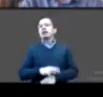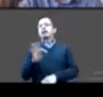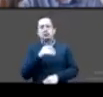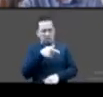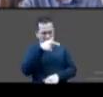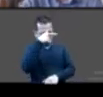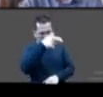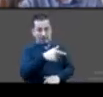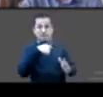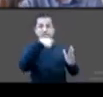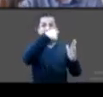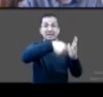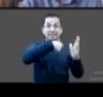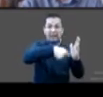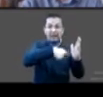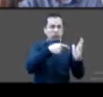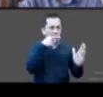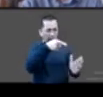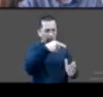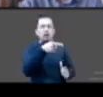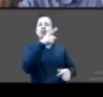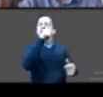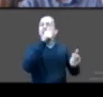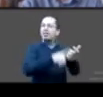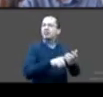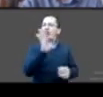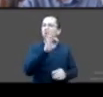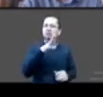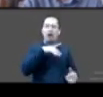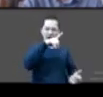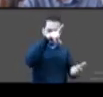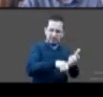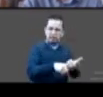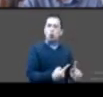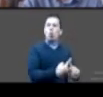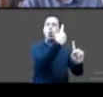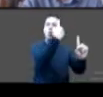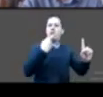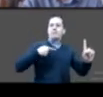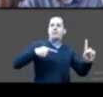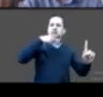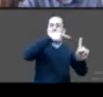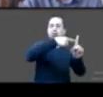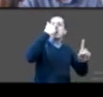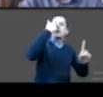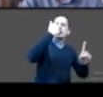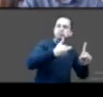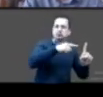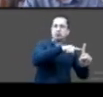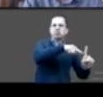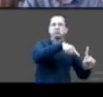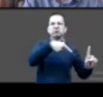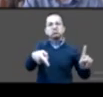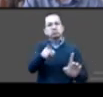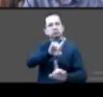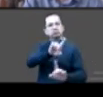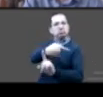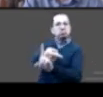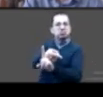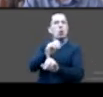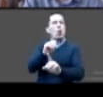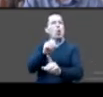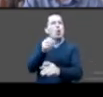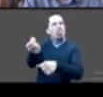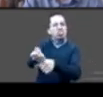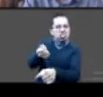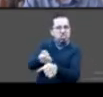sexual que está infringiendo directamente el daño al niño. Eso es lo que una imagen podría decirnos. O bien